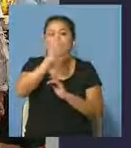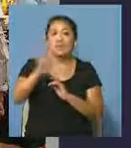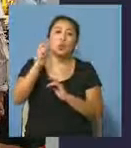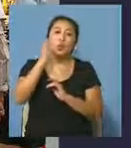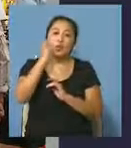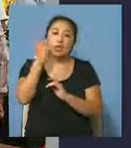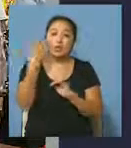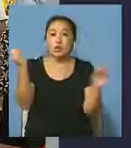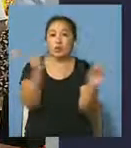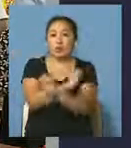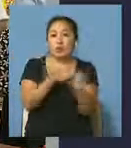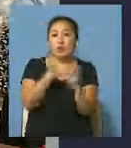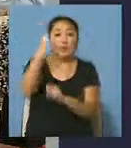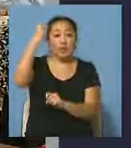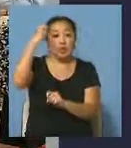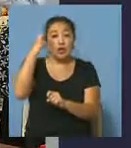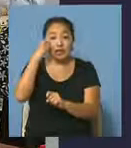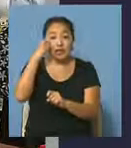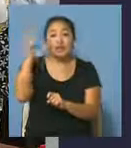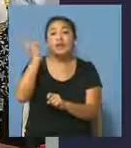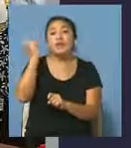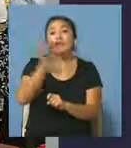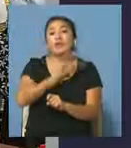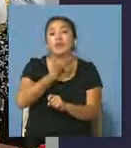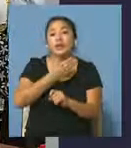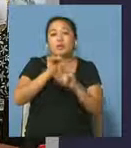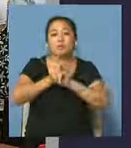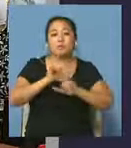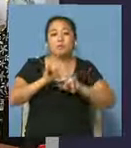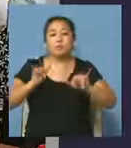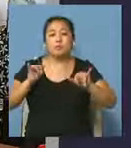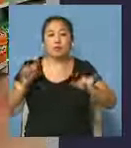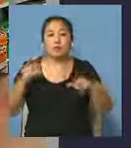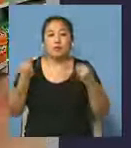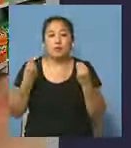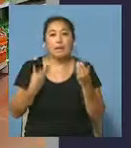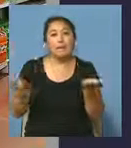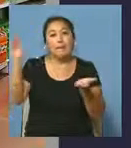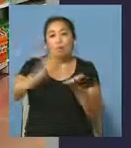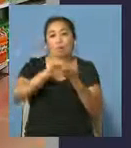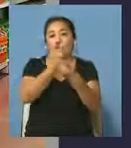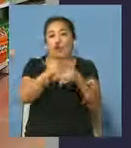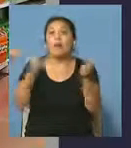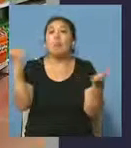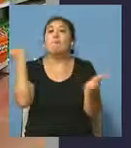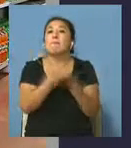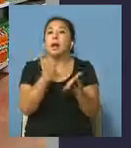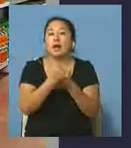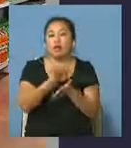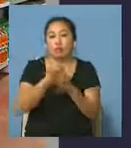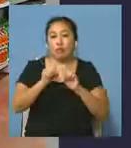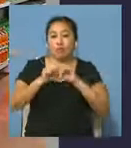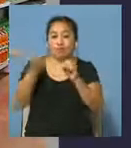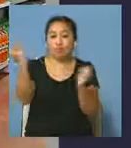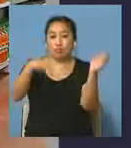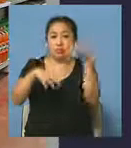24.545, sancionada por el Congreso el pasado mes de febrero, que promueve la oferta de una mayor cantidad de marcas en los